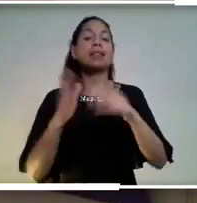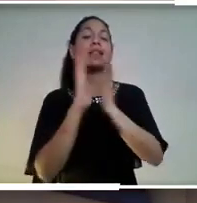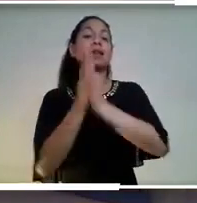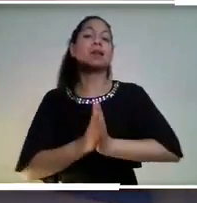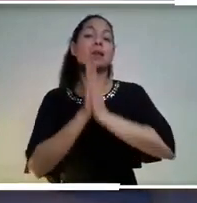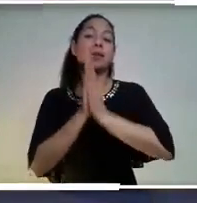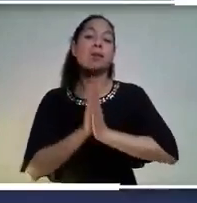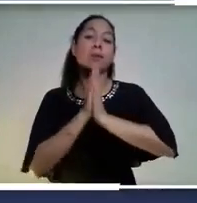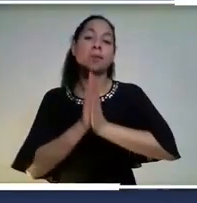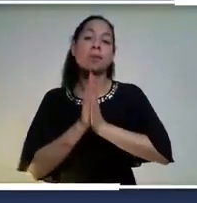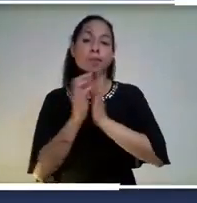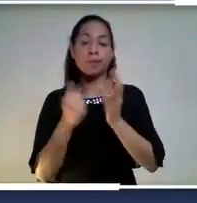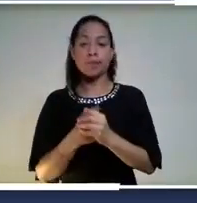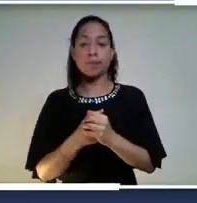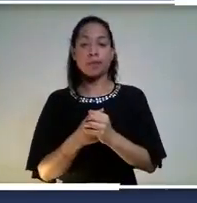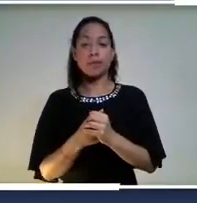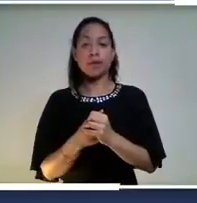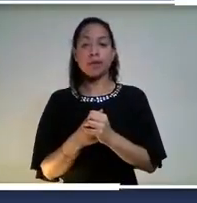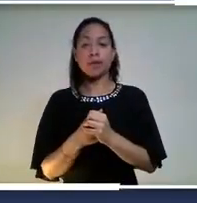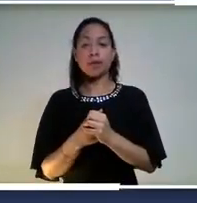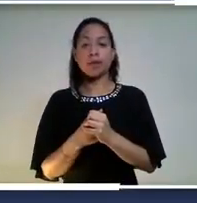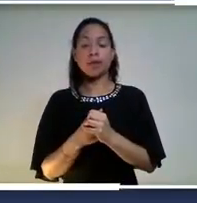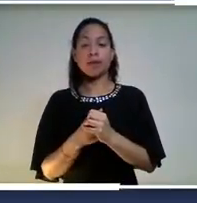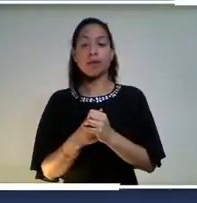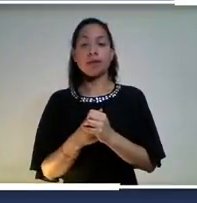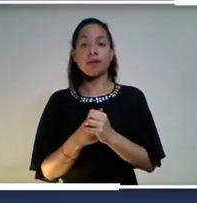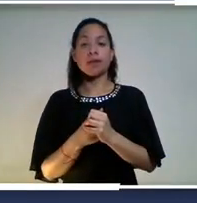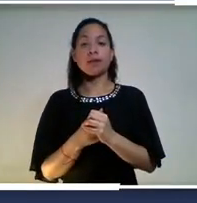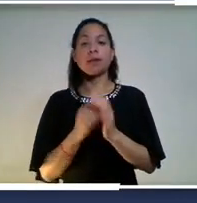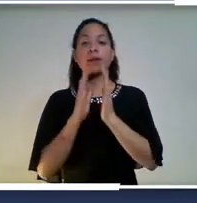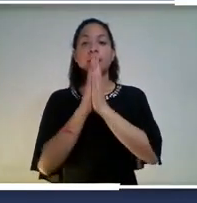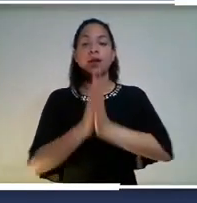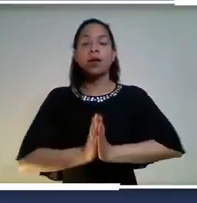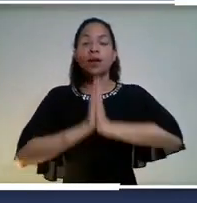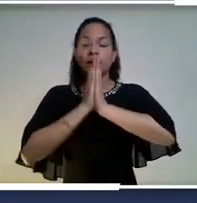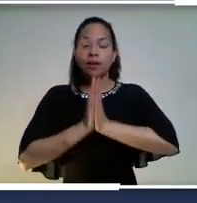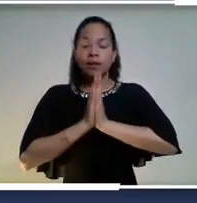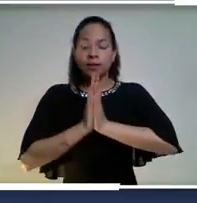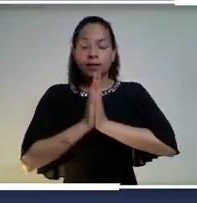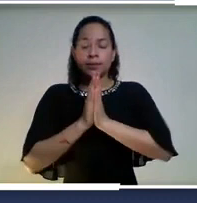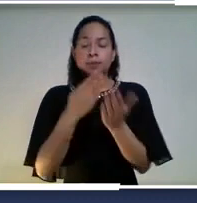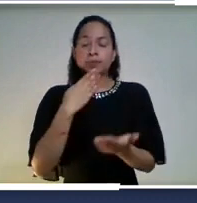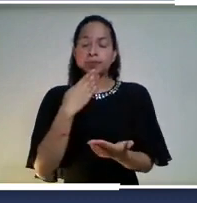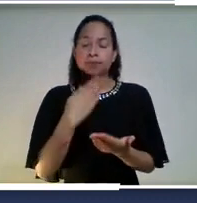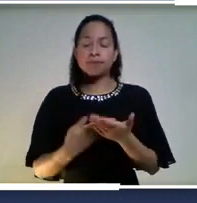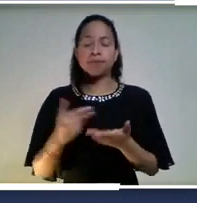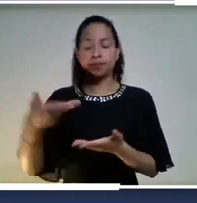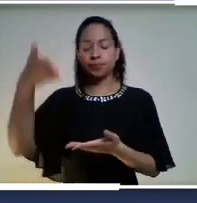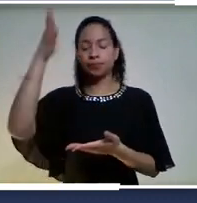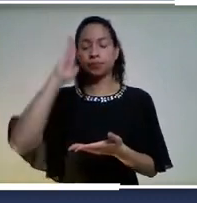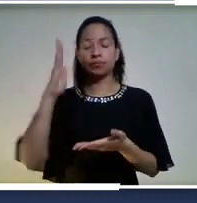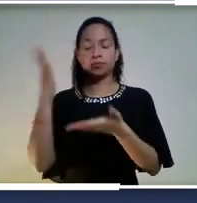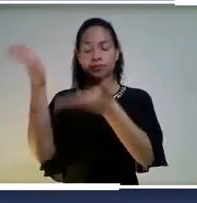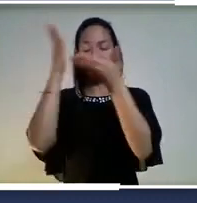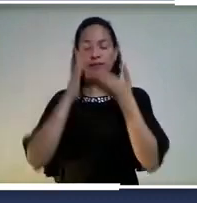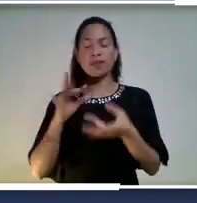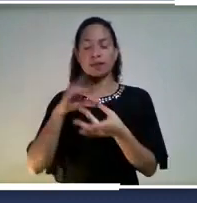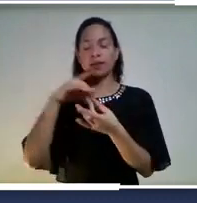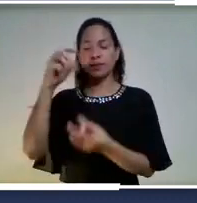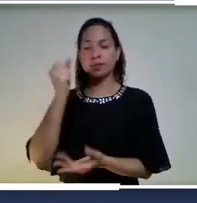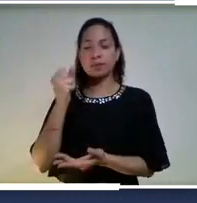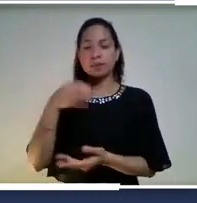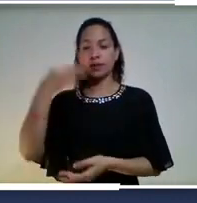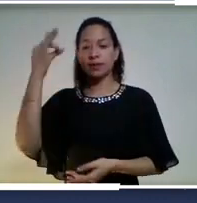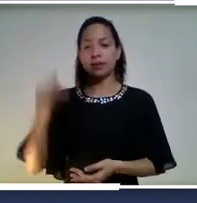la pantalla gracias dios por darnos esperanza segura más allá de la